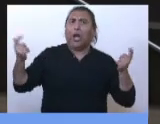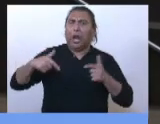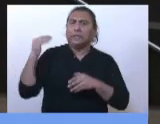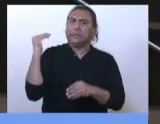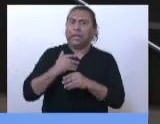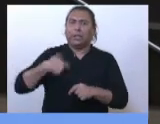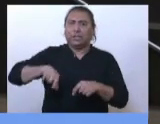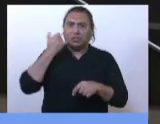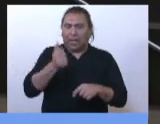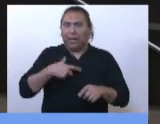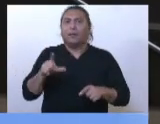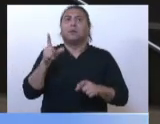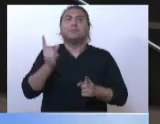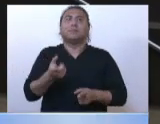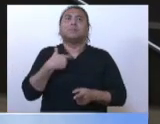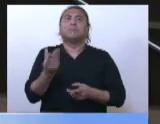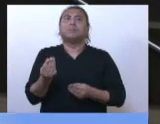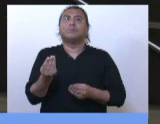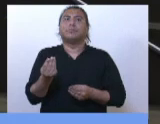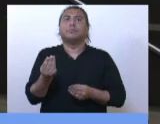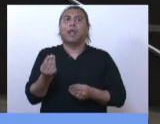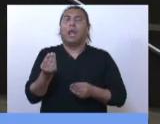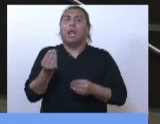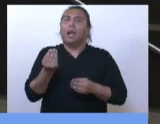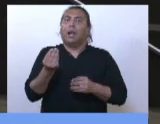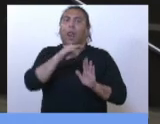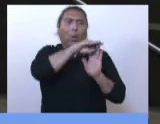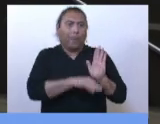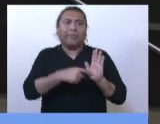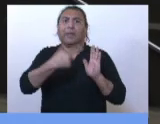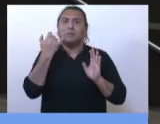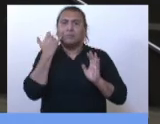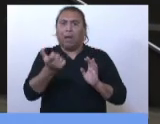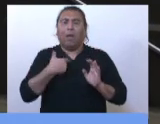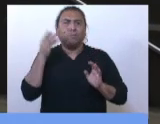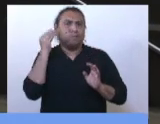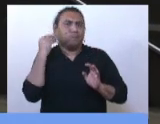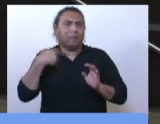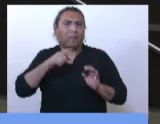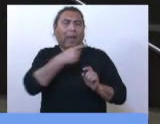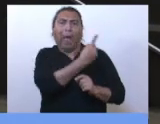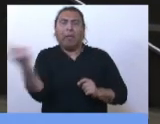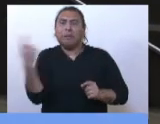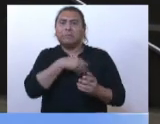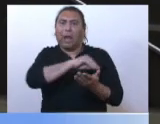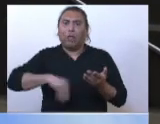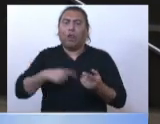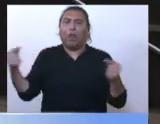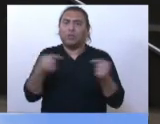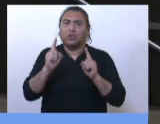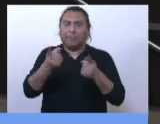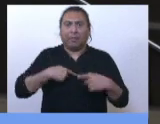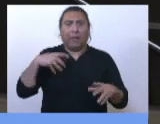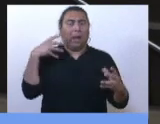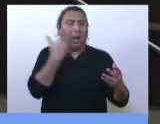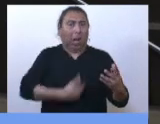escuchado las argumentaciones de los senadores de la oposición del oficialismo